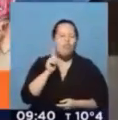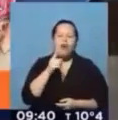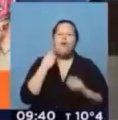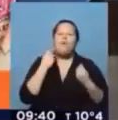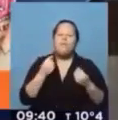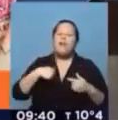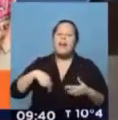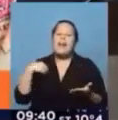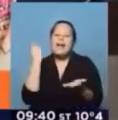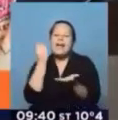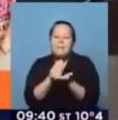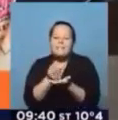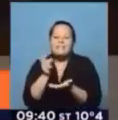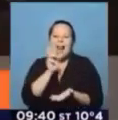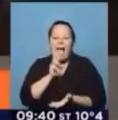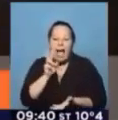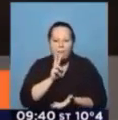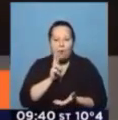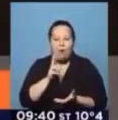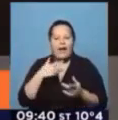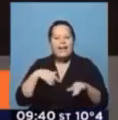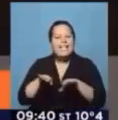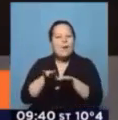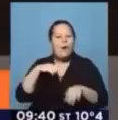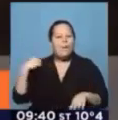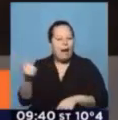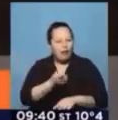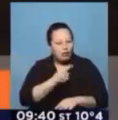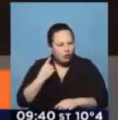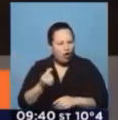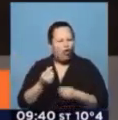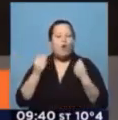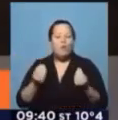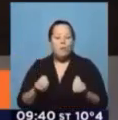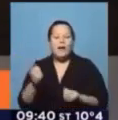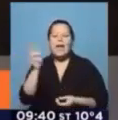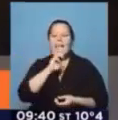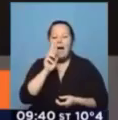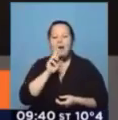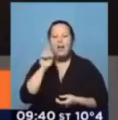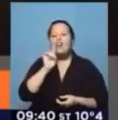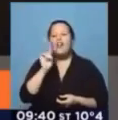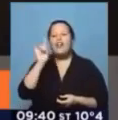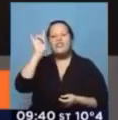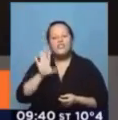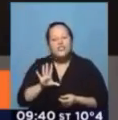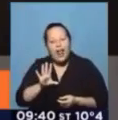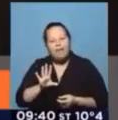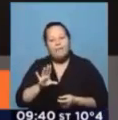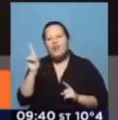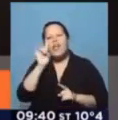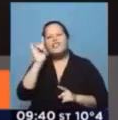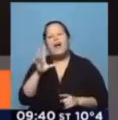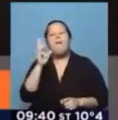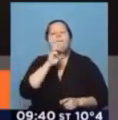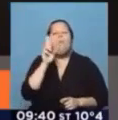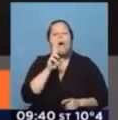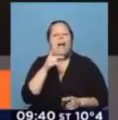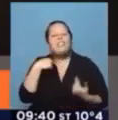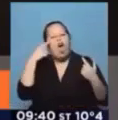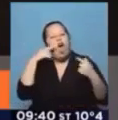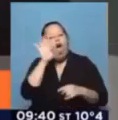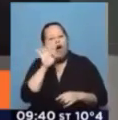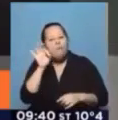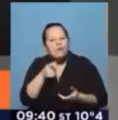sexo, estamos representando a la mujer como actor colectivo. ¿Por qué? Porque la mujer no es solamente, no tiene que ver con el sexo, es